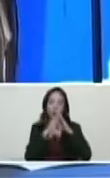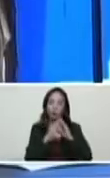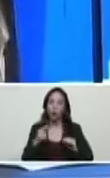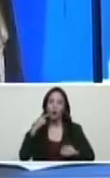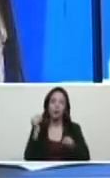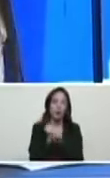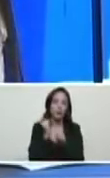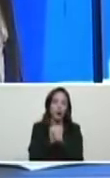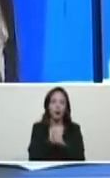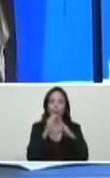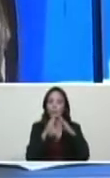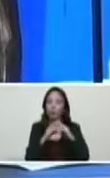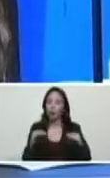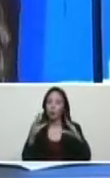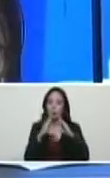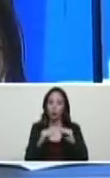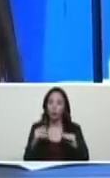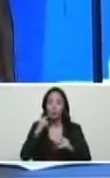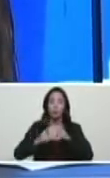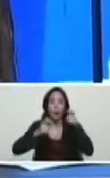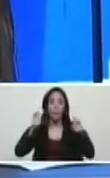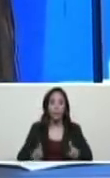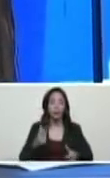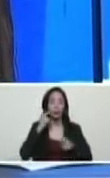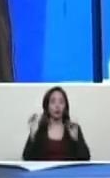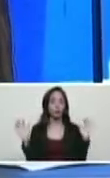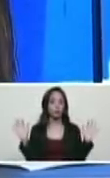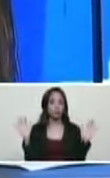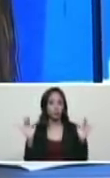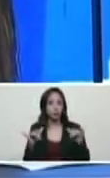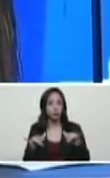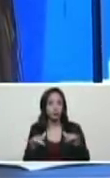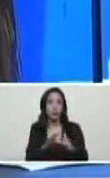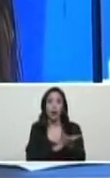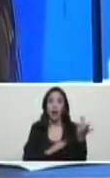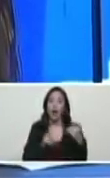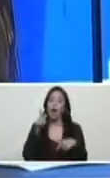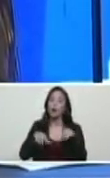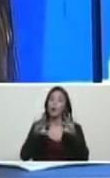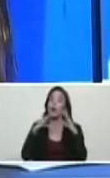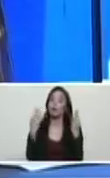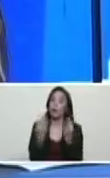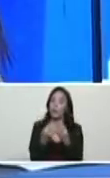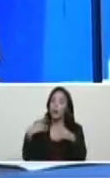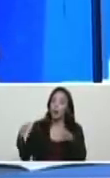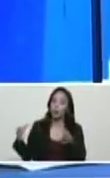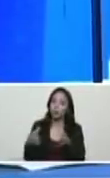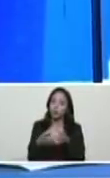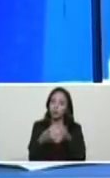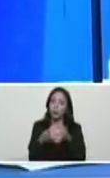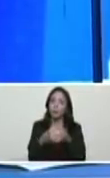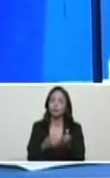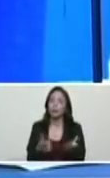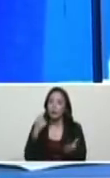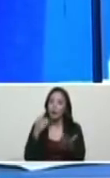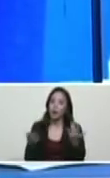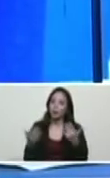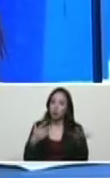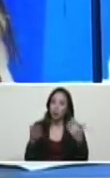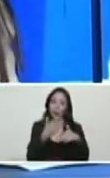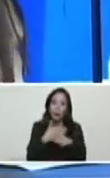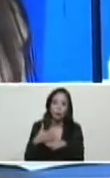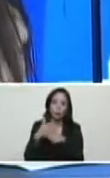operadores turísticos, las personas que vinieron, hicieron un viaje de familiarización justamente conociendo nuestros